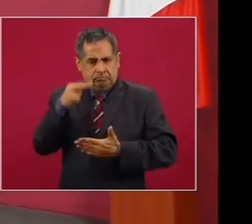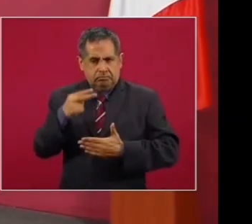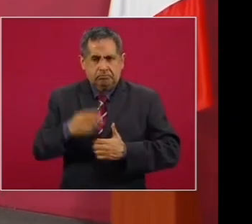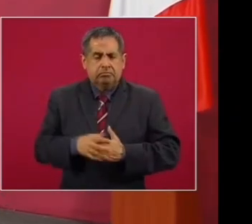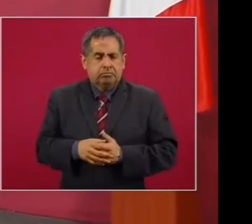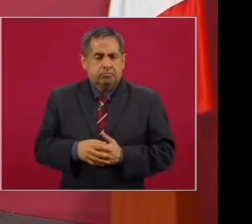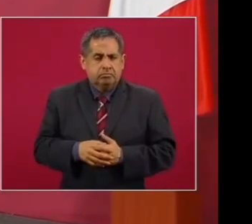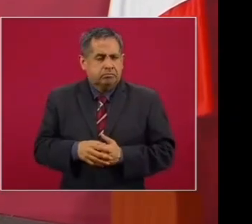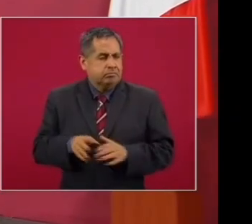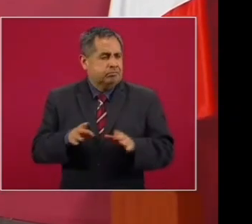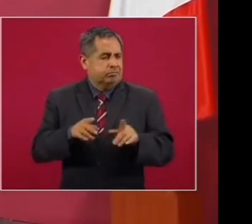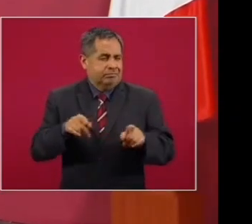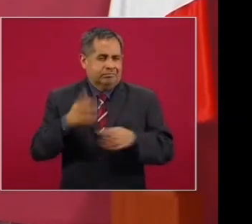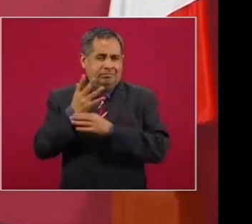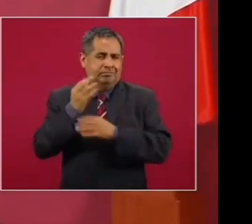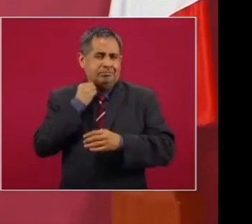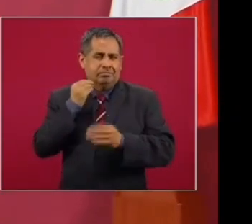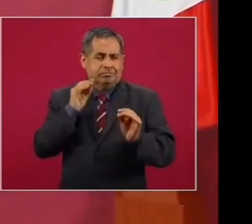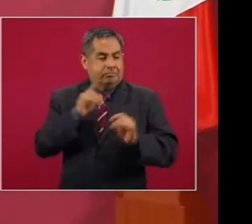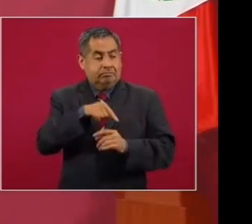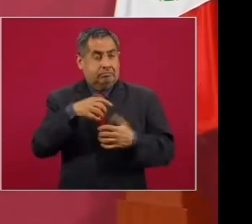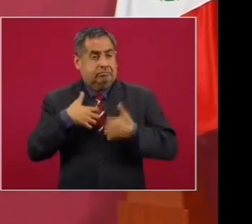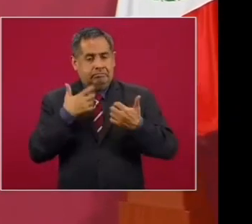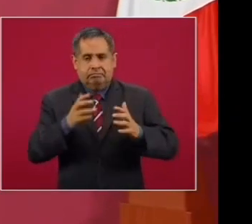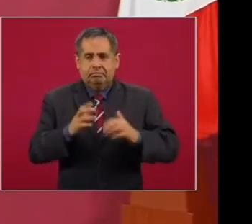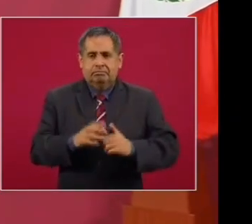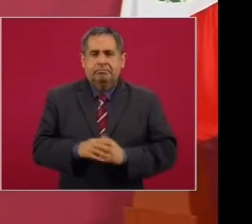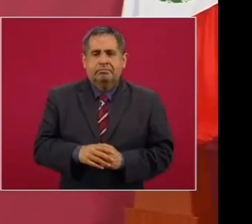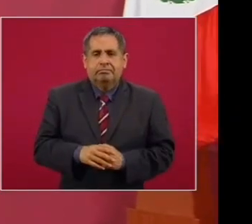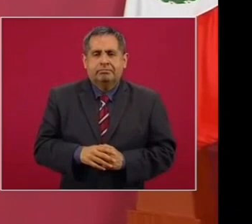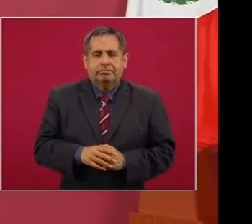como dicen los abogados cuando se enojan,